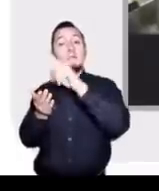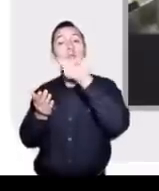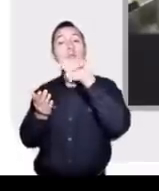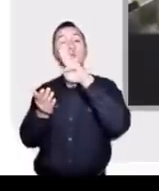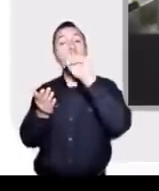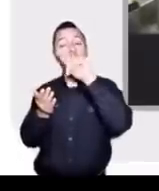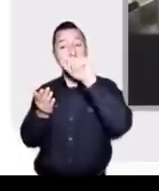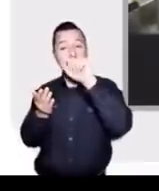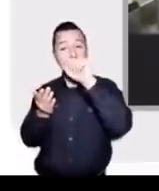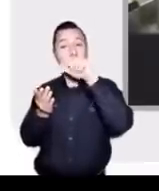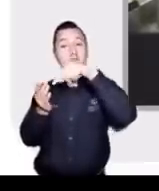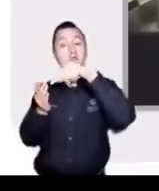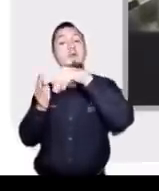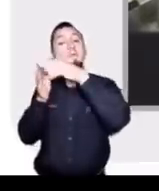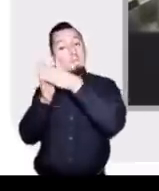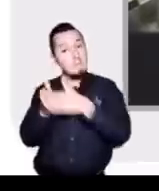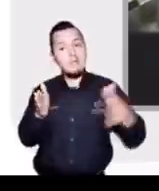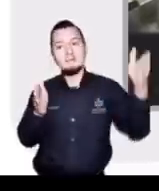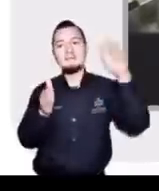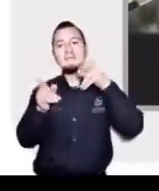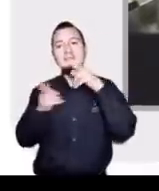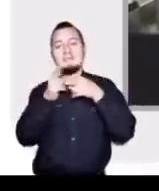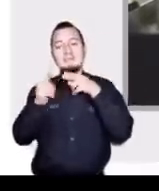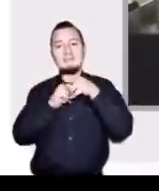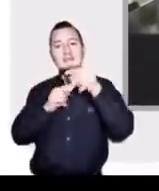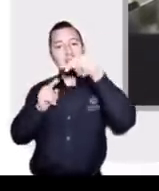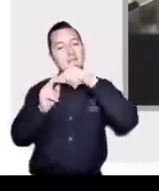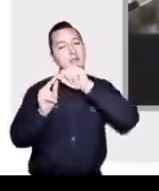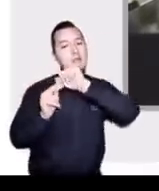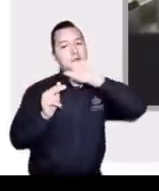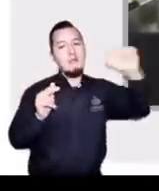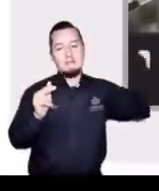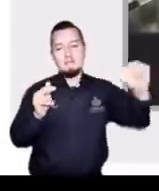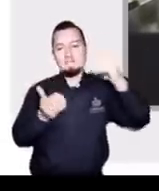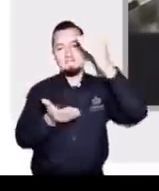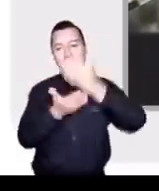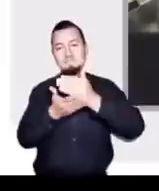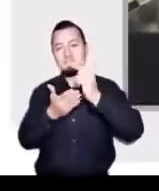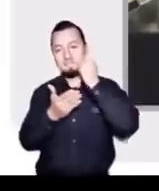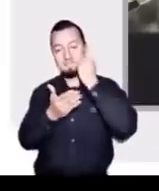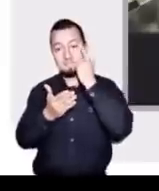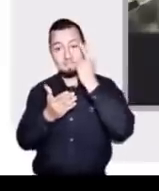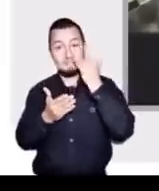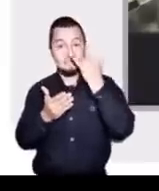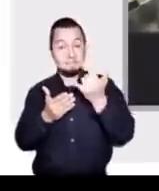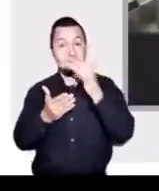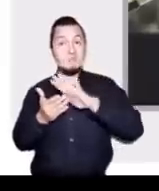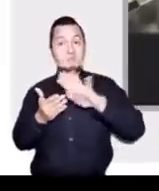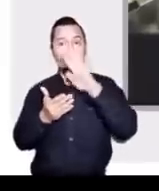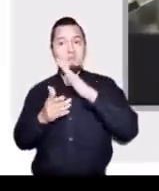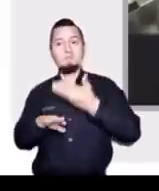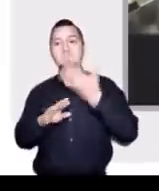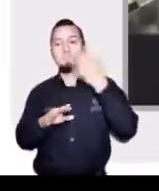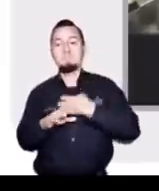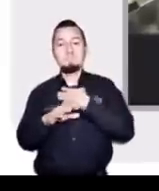más densamente poblada de la zona metropolitana de Guadalajara. Y llegará hasta el centro de Tlacomulco de